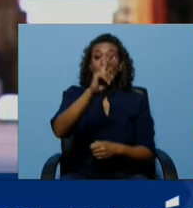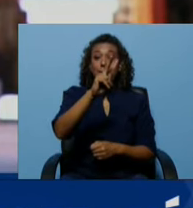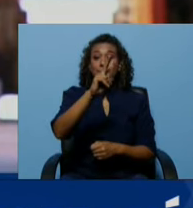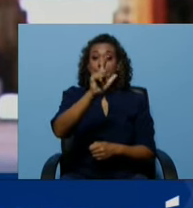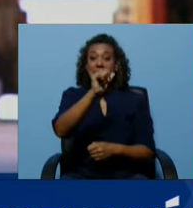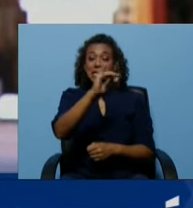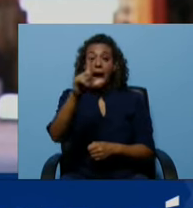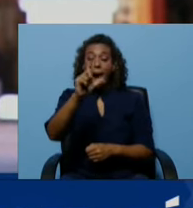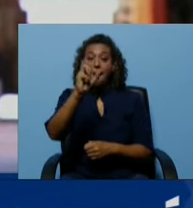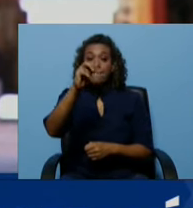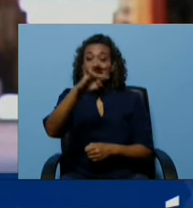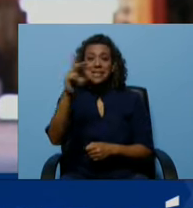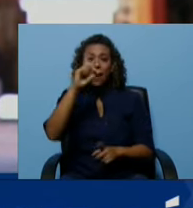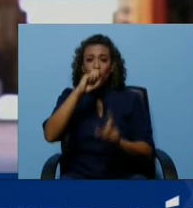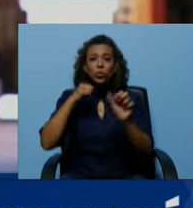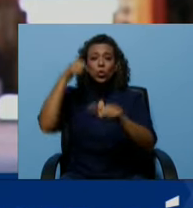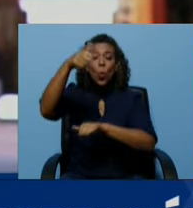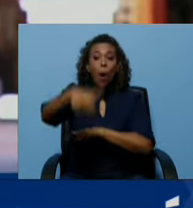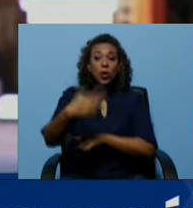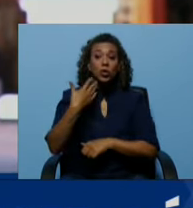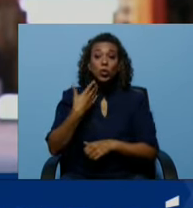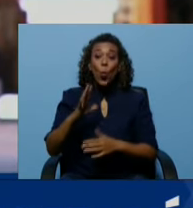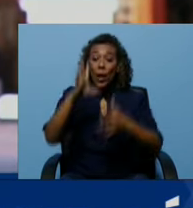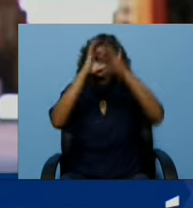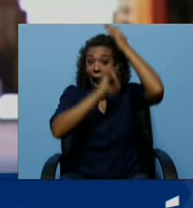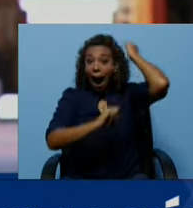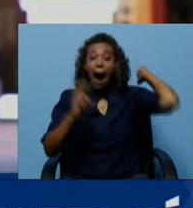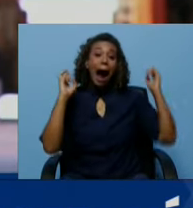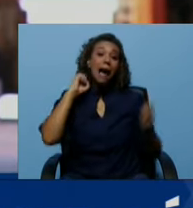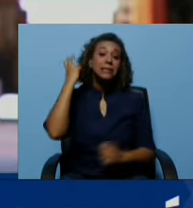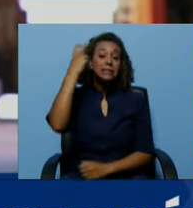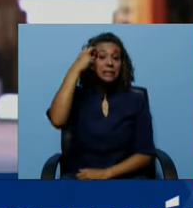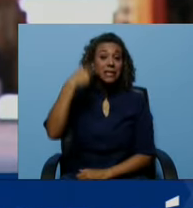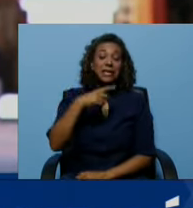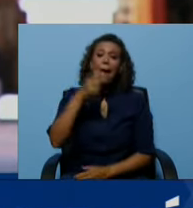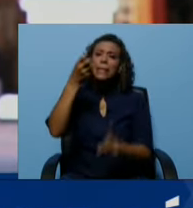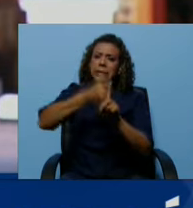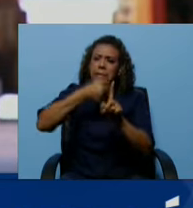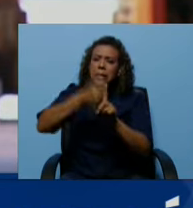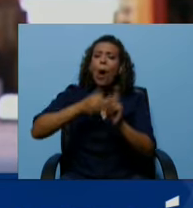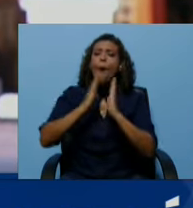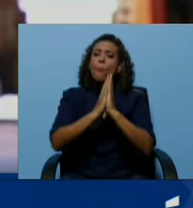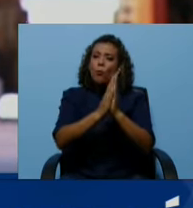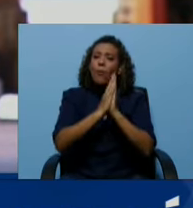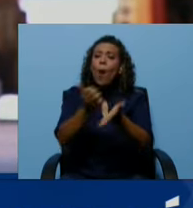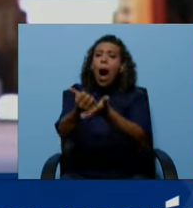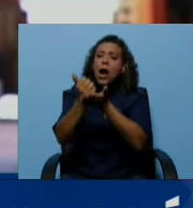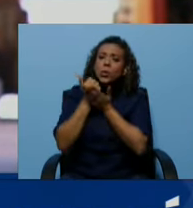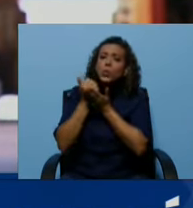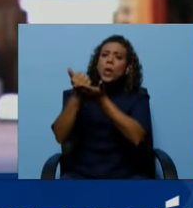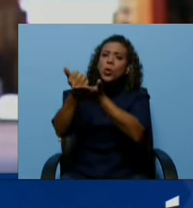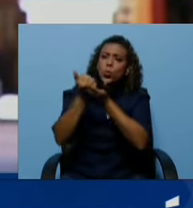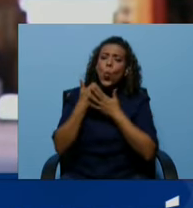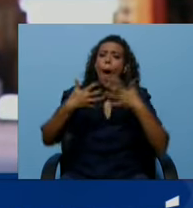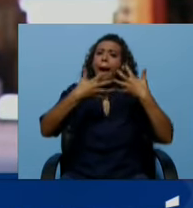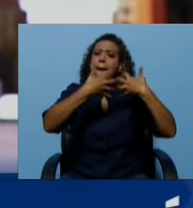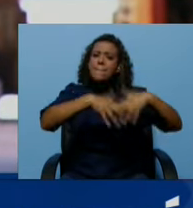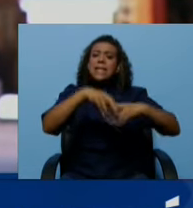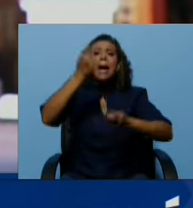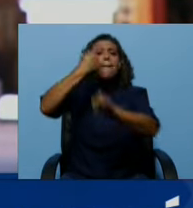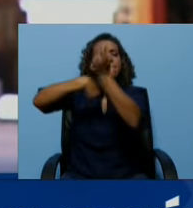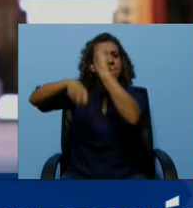Villamizar Esparza, de muchos años, de que yo era canciller, y él me insistía, canciller, ayúdenos,